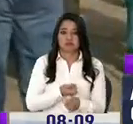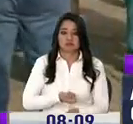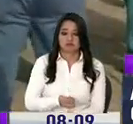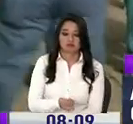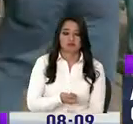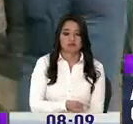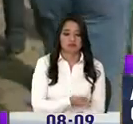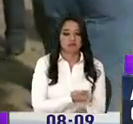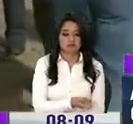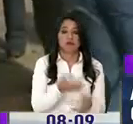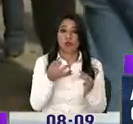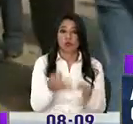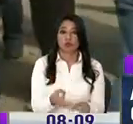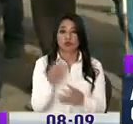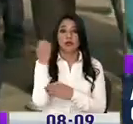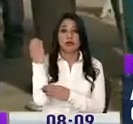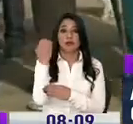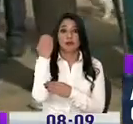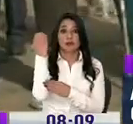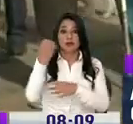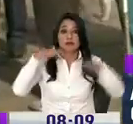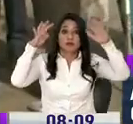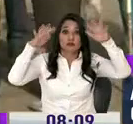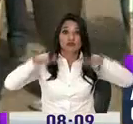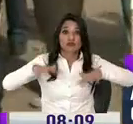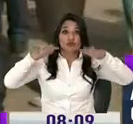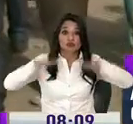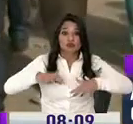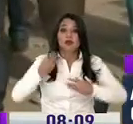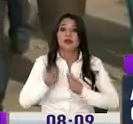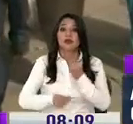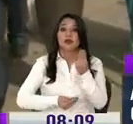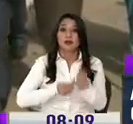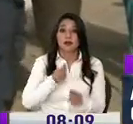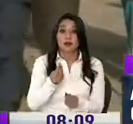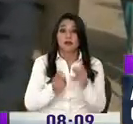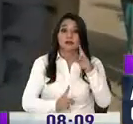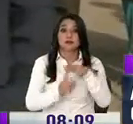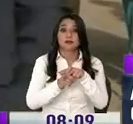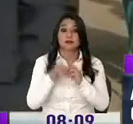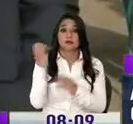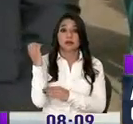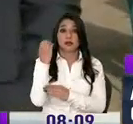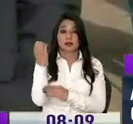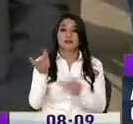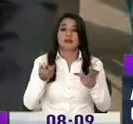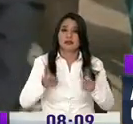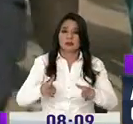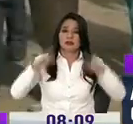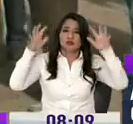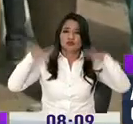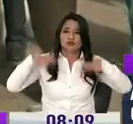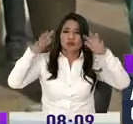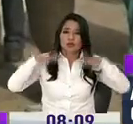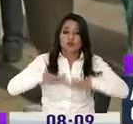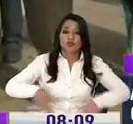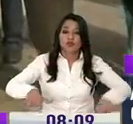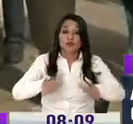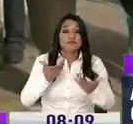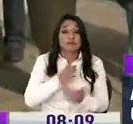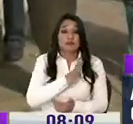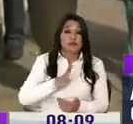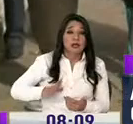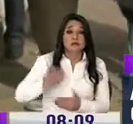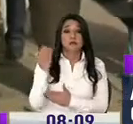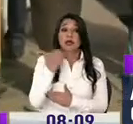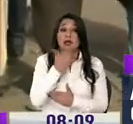actuar en cuanto a una emergencia en la época lluviosa que se avecina, y por lo general tenemos semanas con mucha lluvia en la zona. Debido a